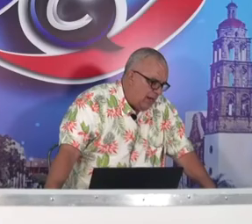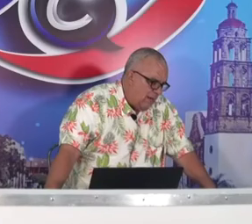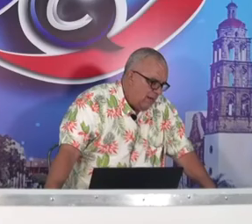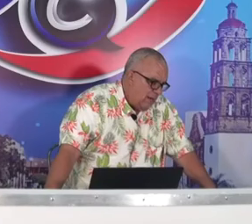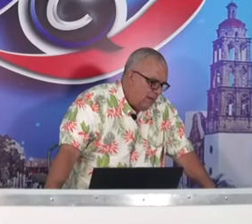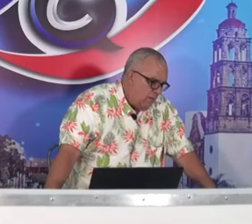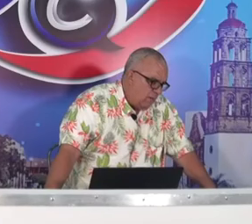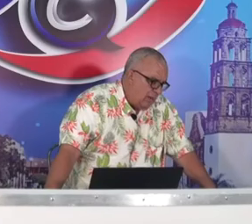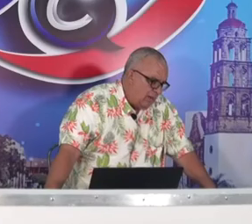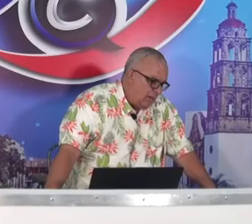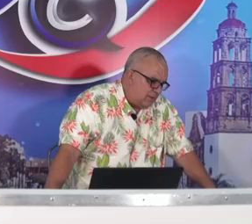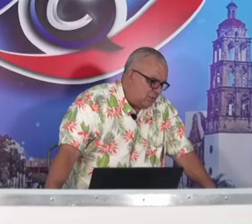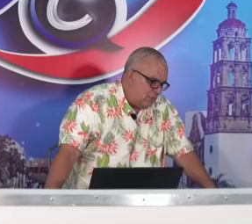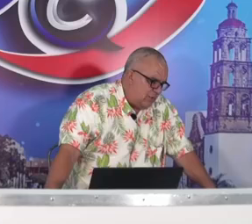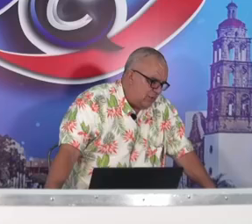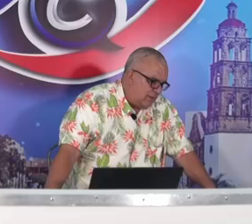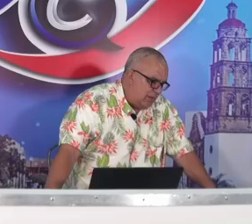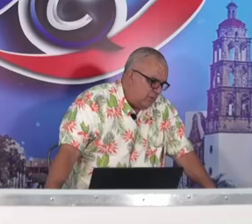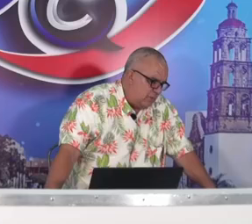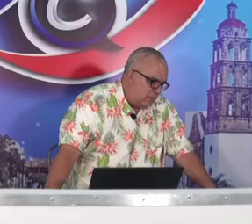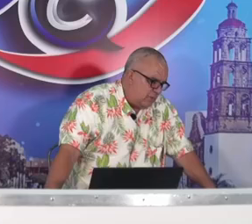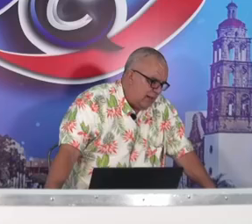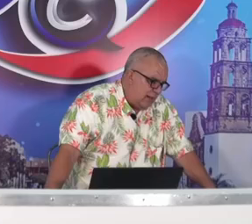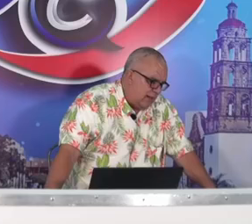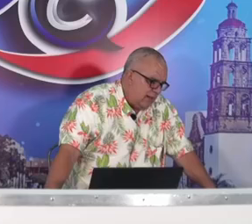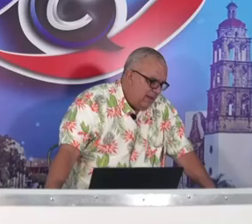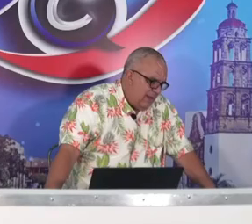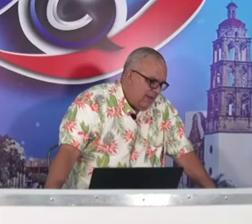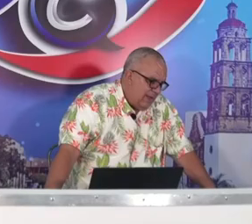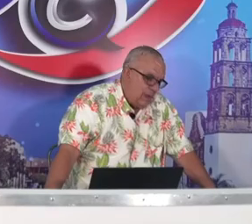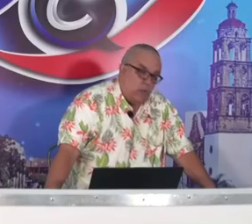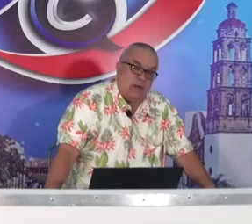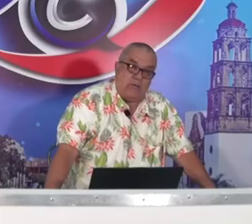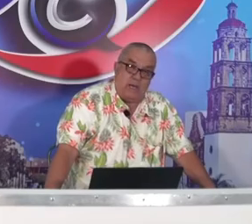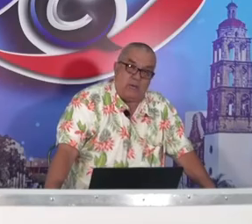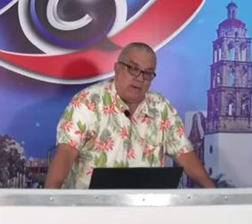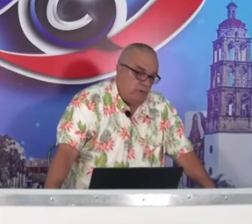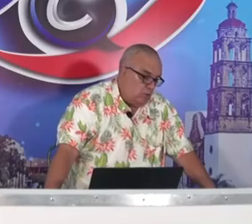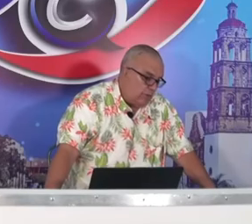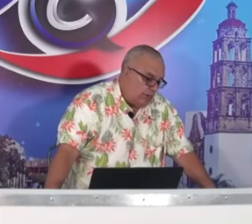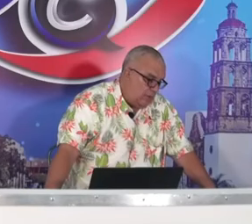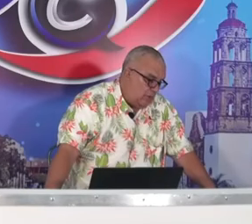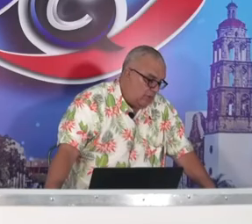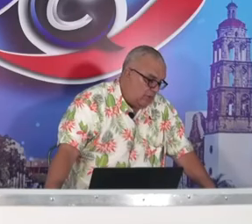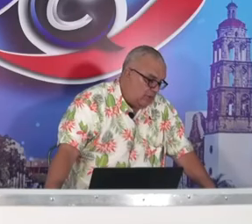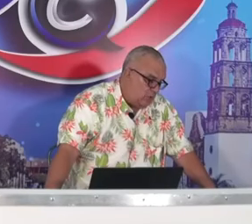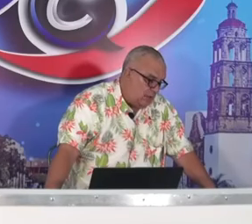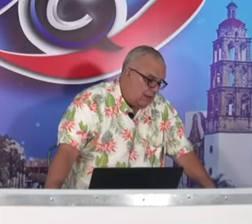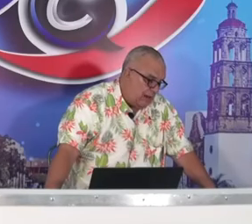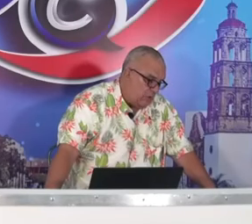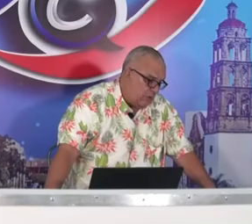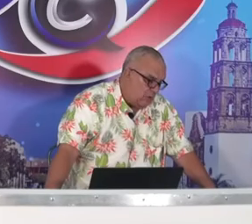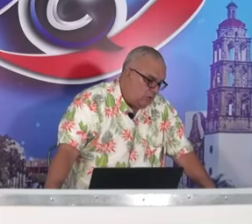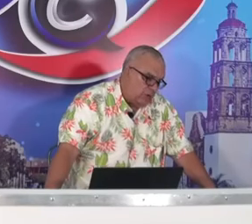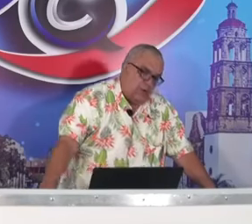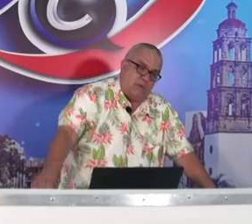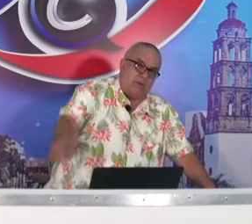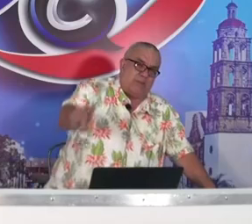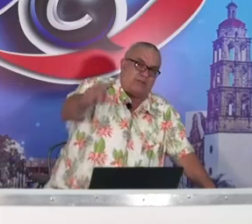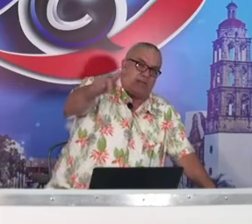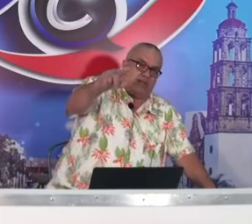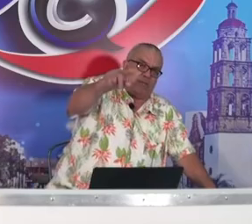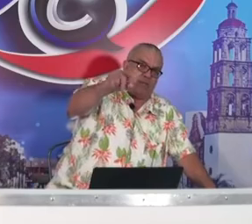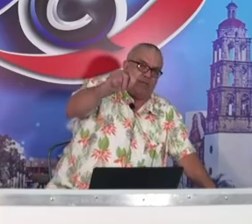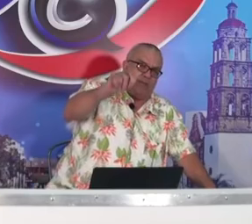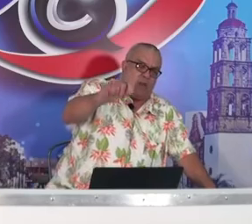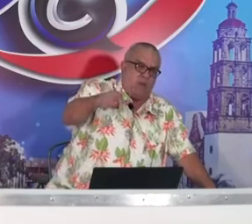PAN podría alcanzar su libertad condicional en cualquier momento, quedando la violación en una injusticia. Vamos a